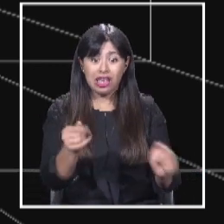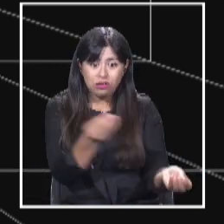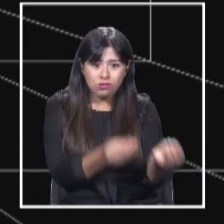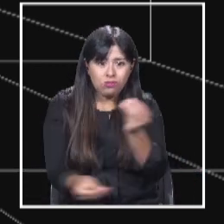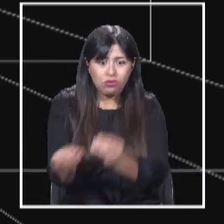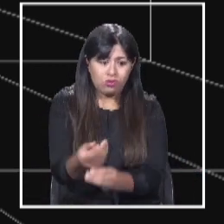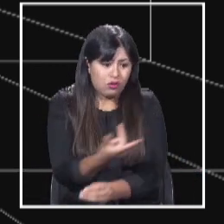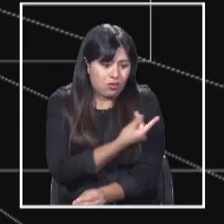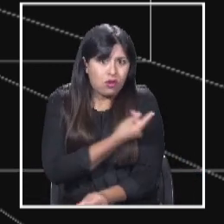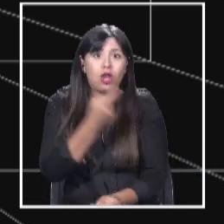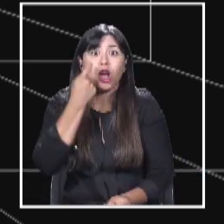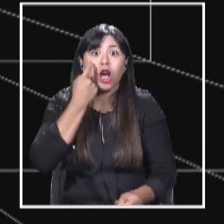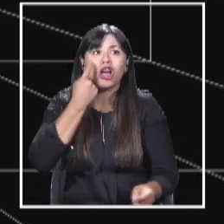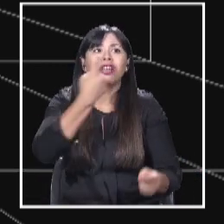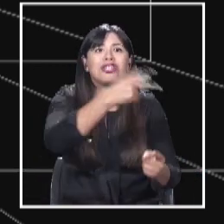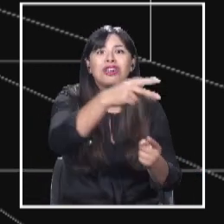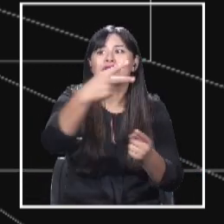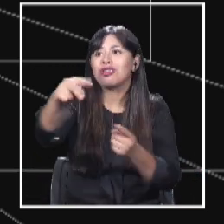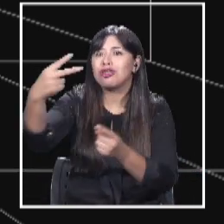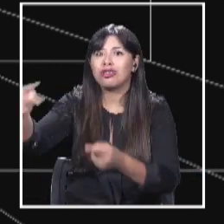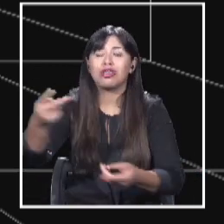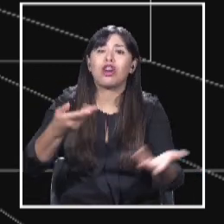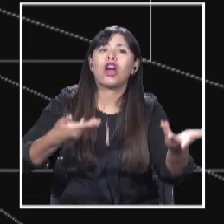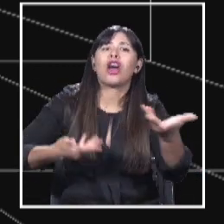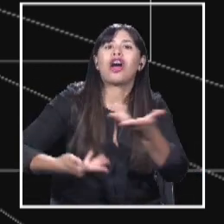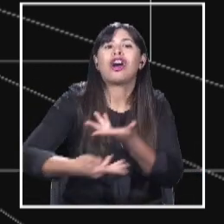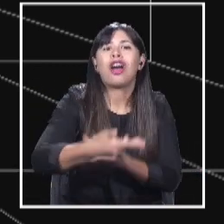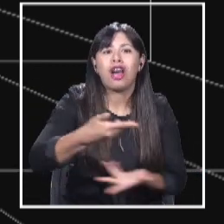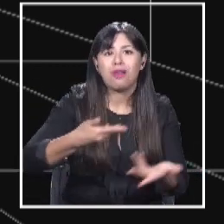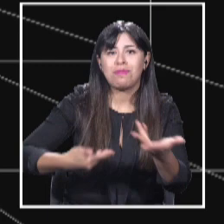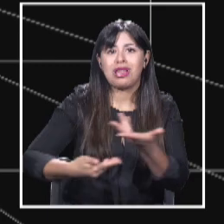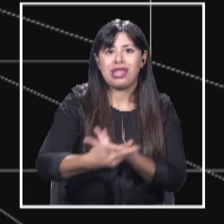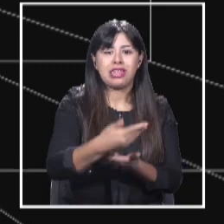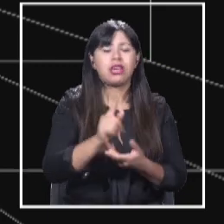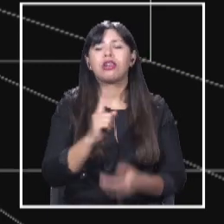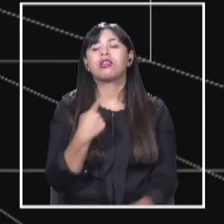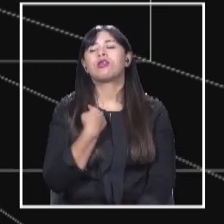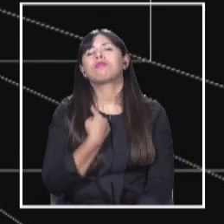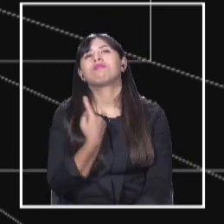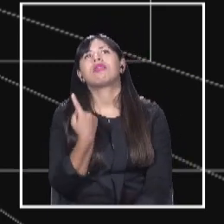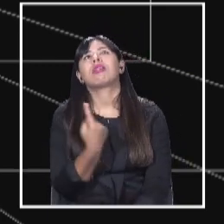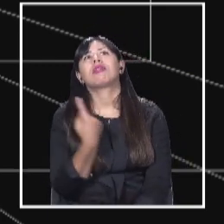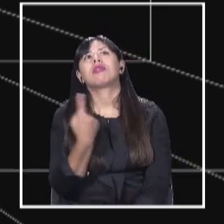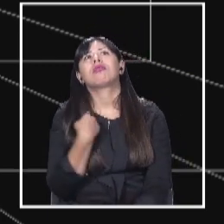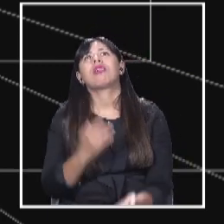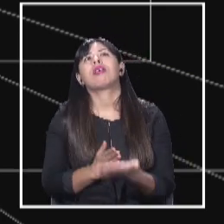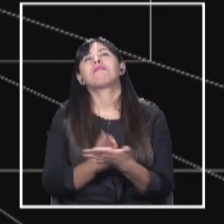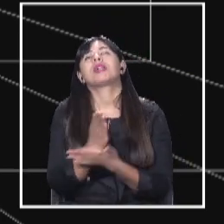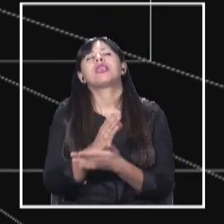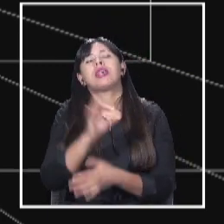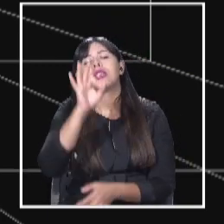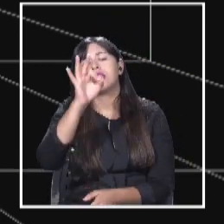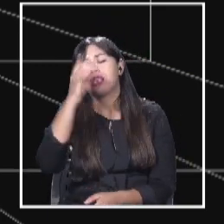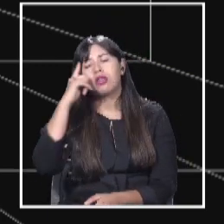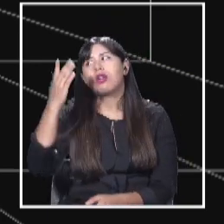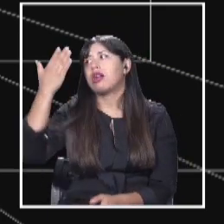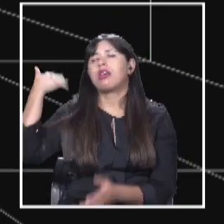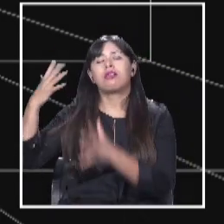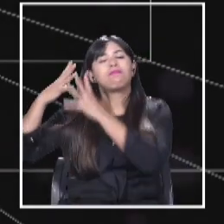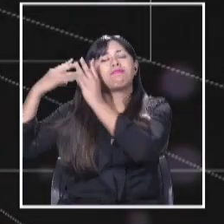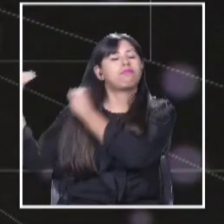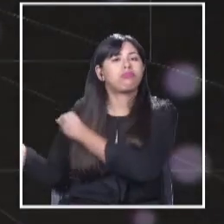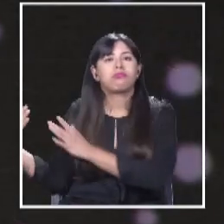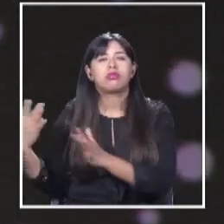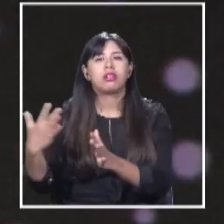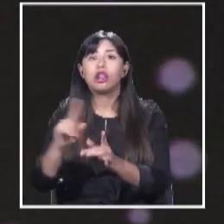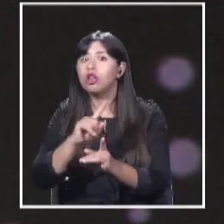conocimiento compartido que caracteriza a nuestra especie, esa necesidad de no empezar de cero e inventar la rueda otra vez, sino aprender sobre